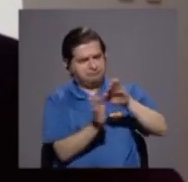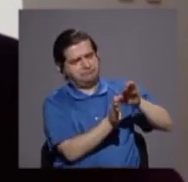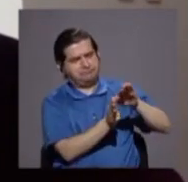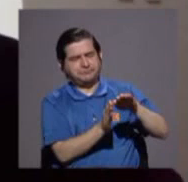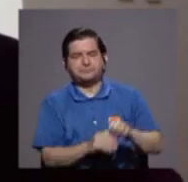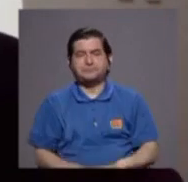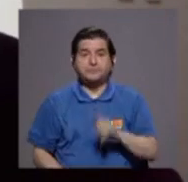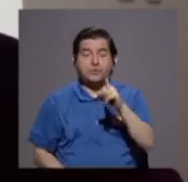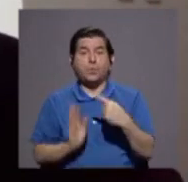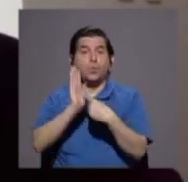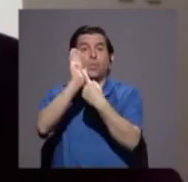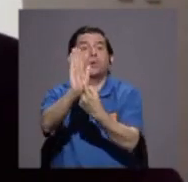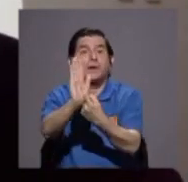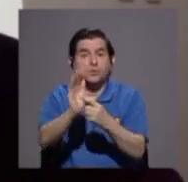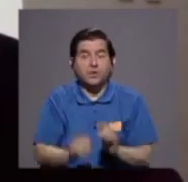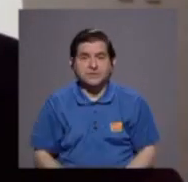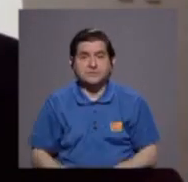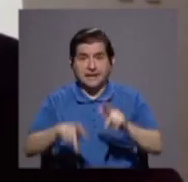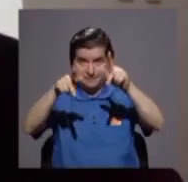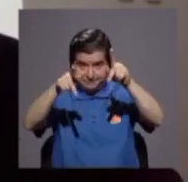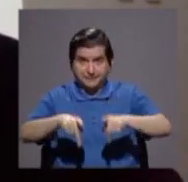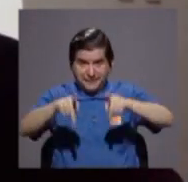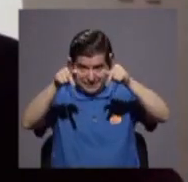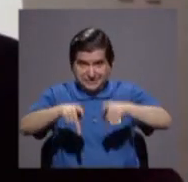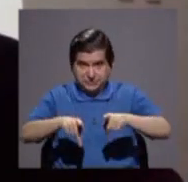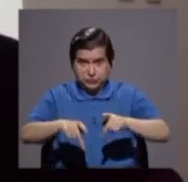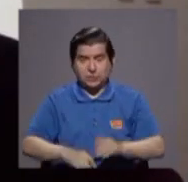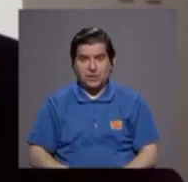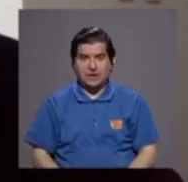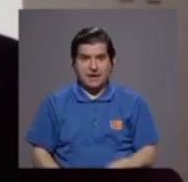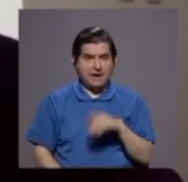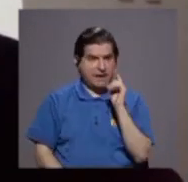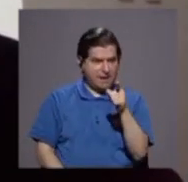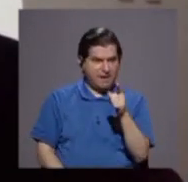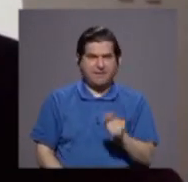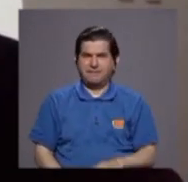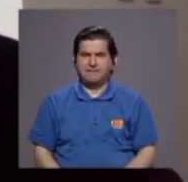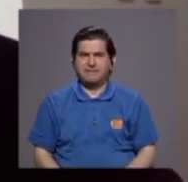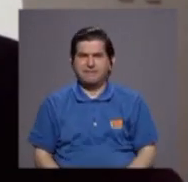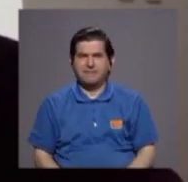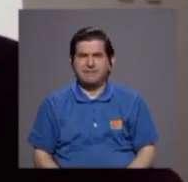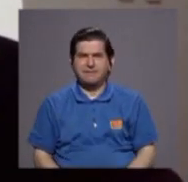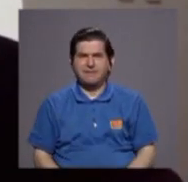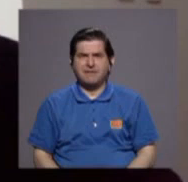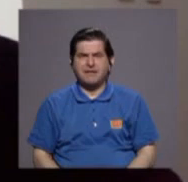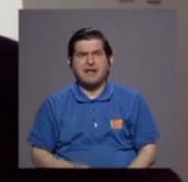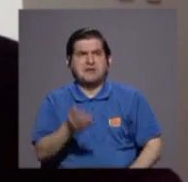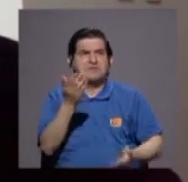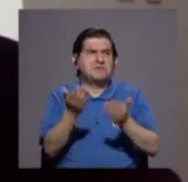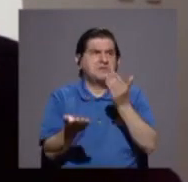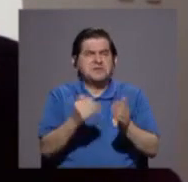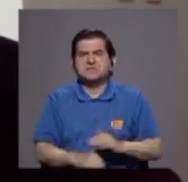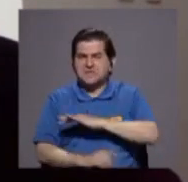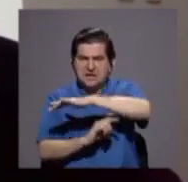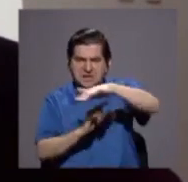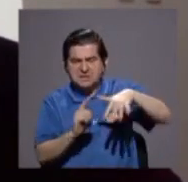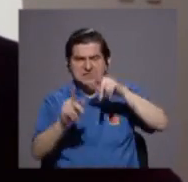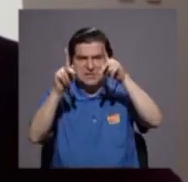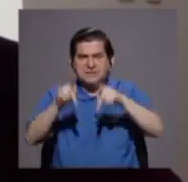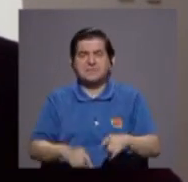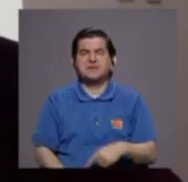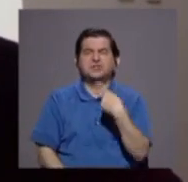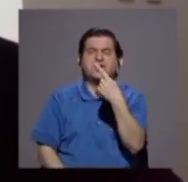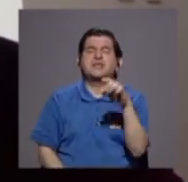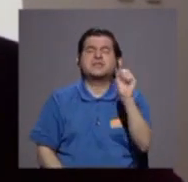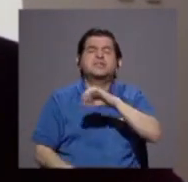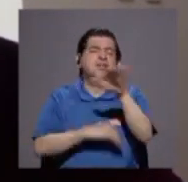un reflejo de que es una persona que, más bien, en lugar de rodearse de quienes le van a decir